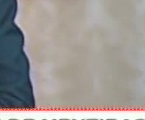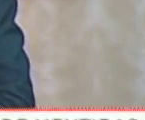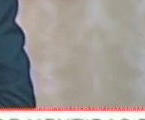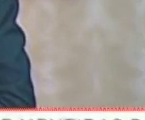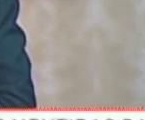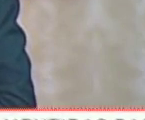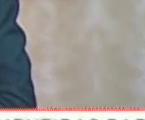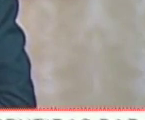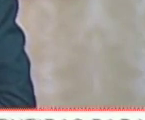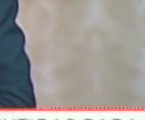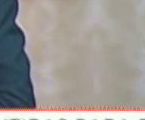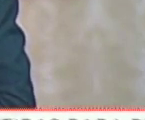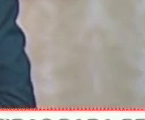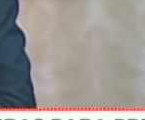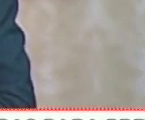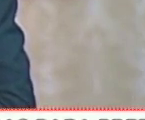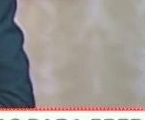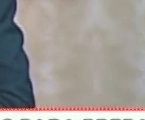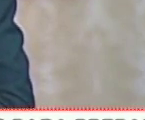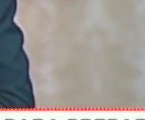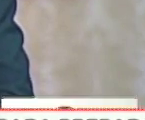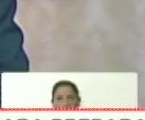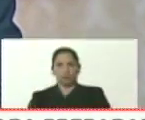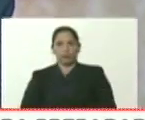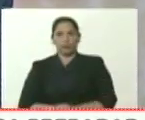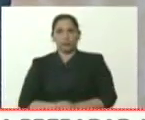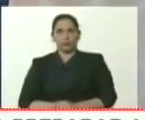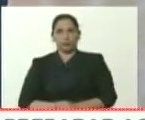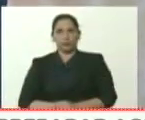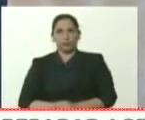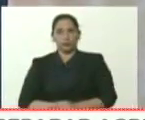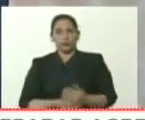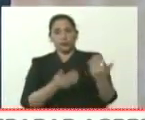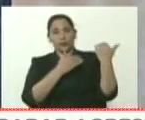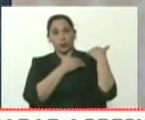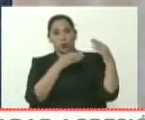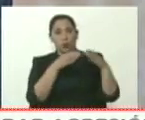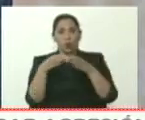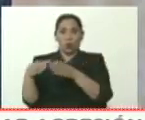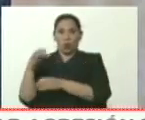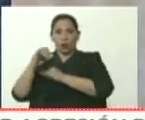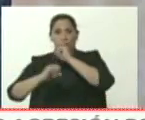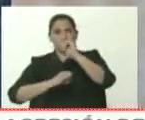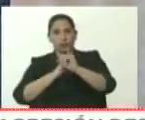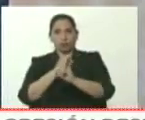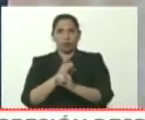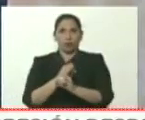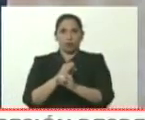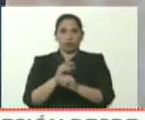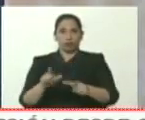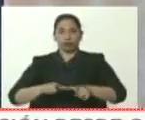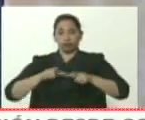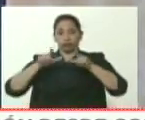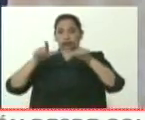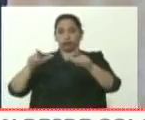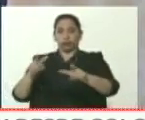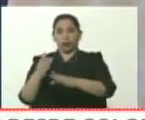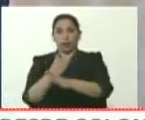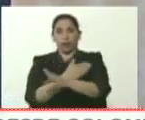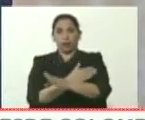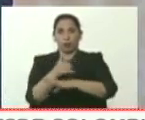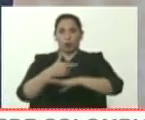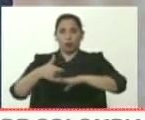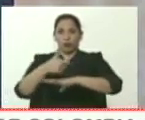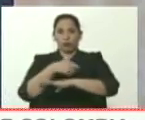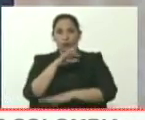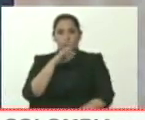negocios, otros funcionarios de alto nivel, representantes de organismos internacionales, acreditados ante el gobierno de